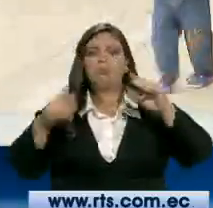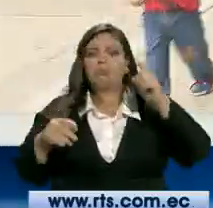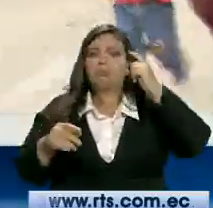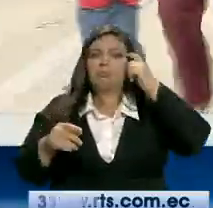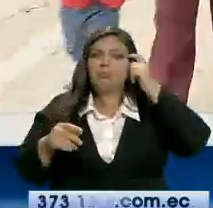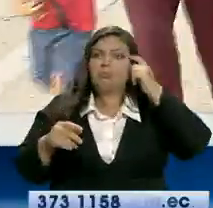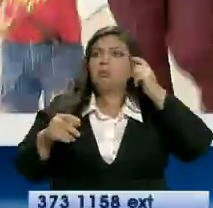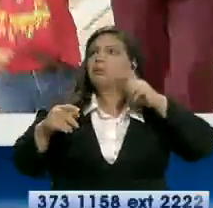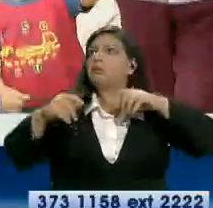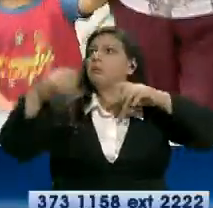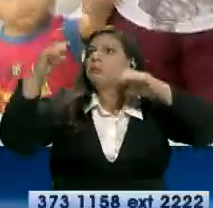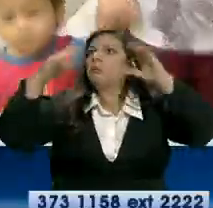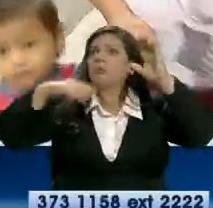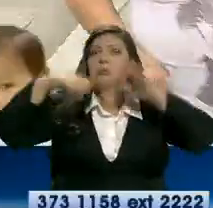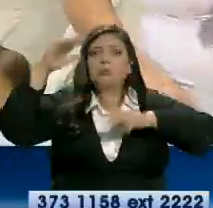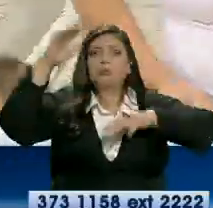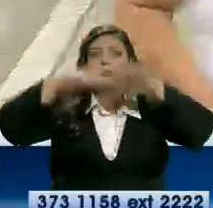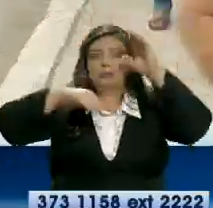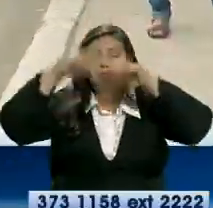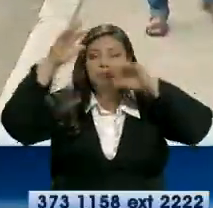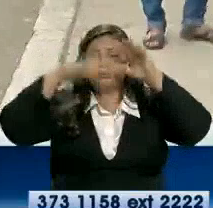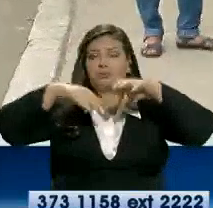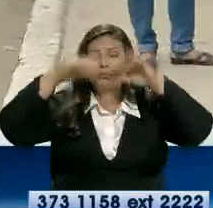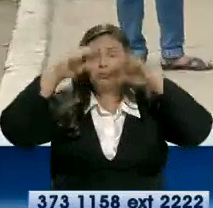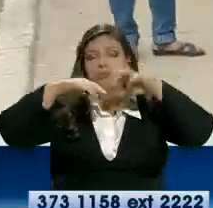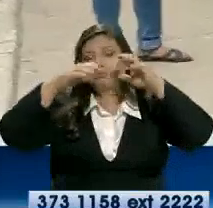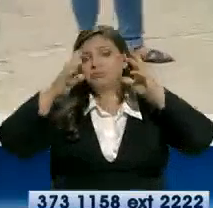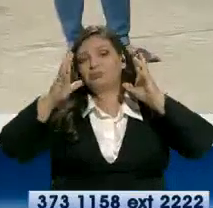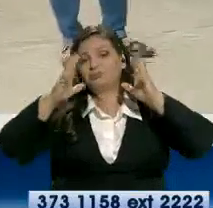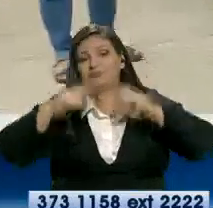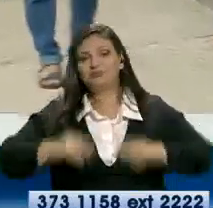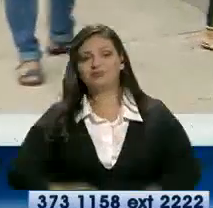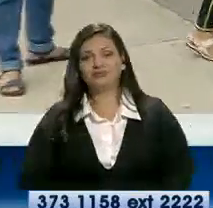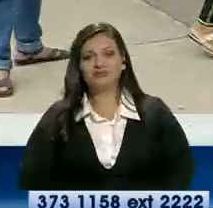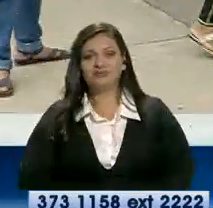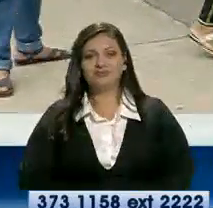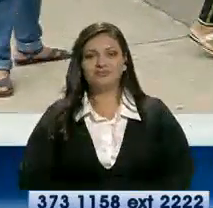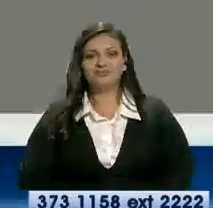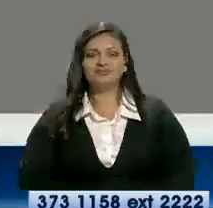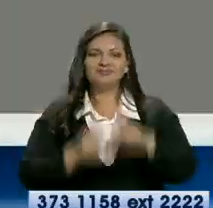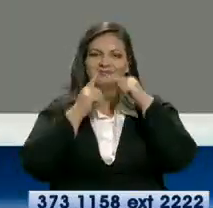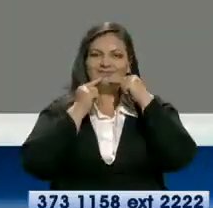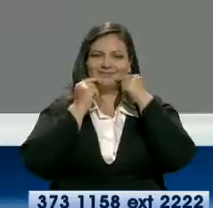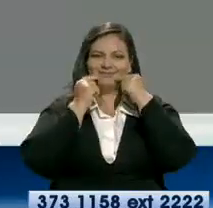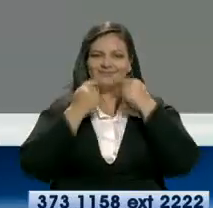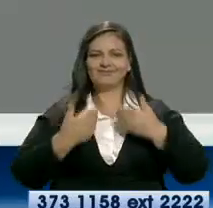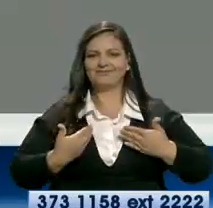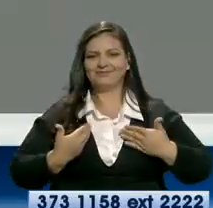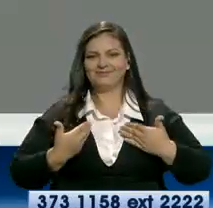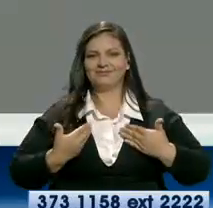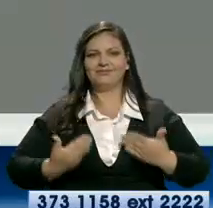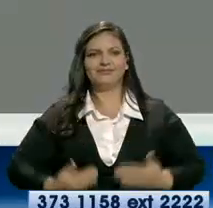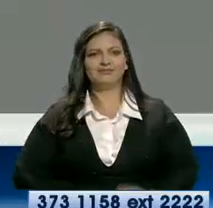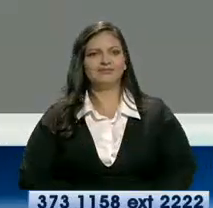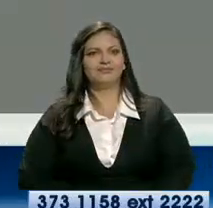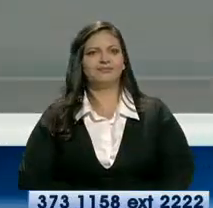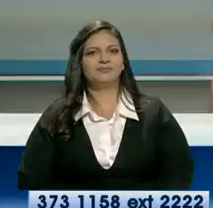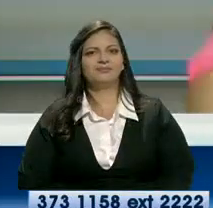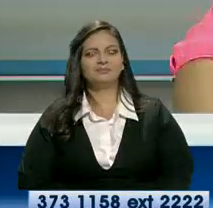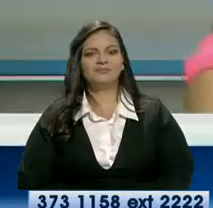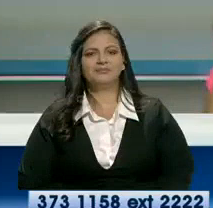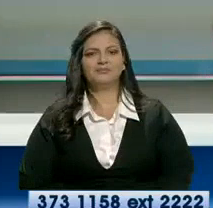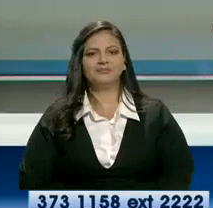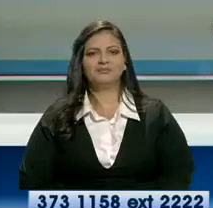alegre. Nosotros aquí estamos sumamente alegres porque cada vez que hacemos estas entregas, pues sabemos el servicio